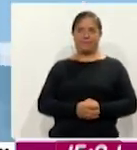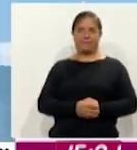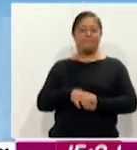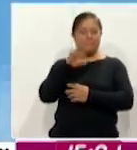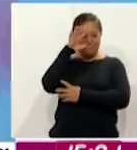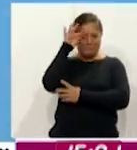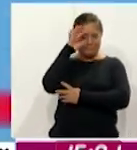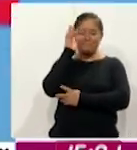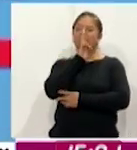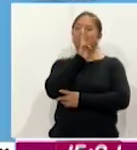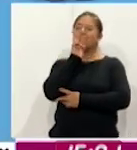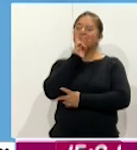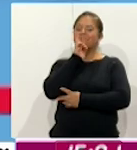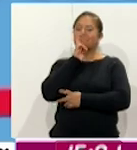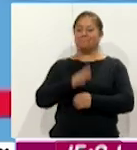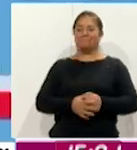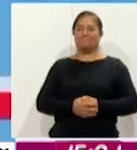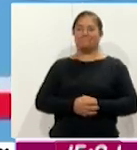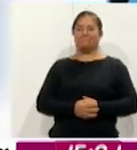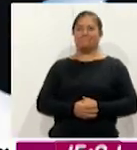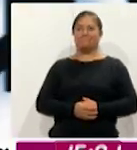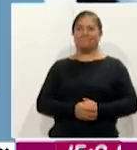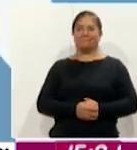Corasit Noticias.